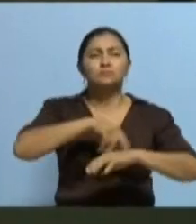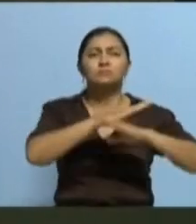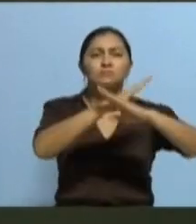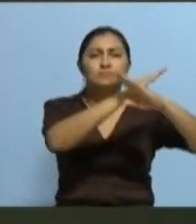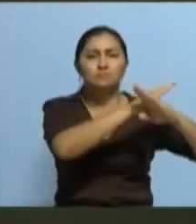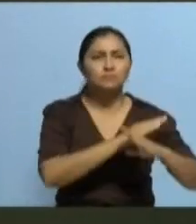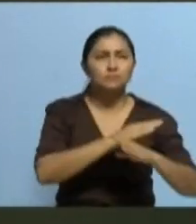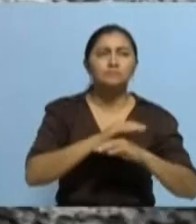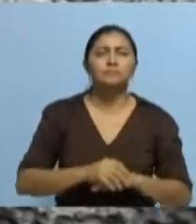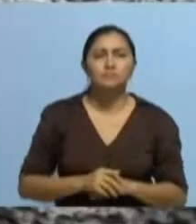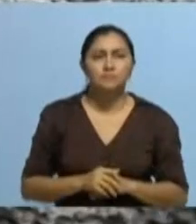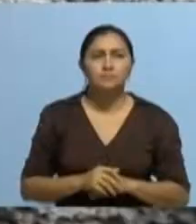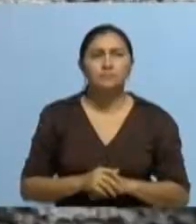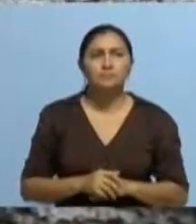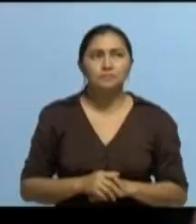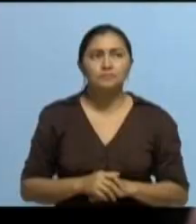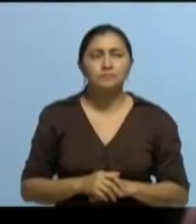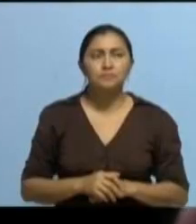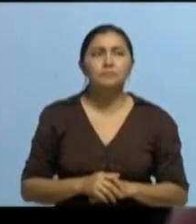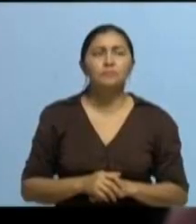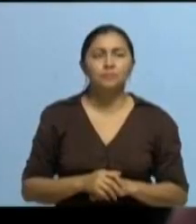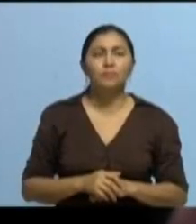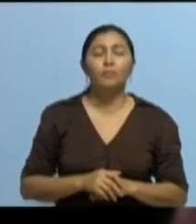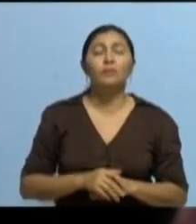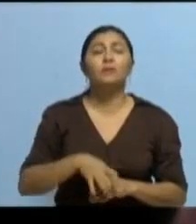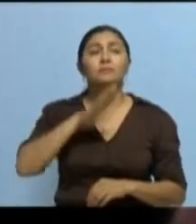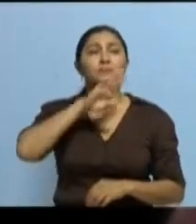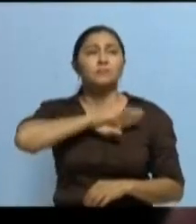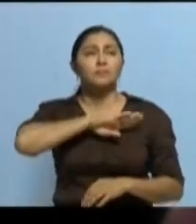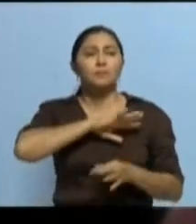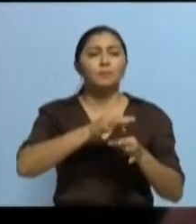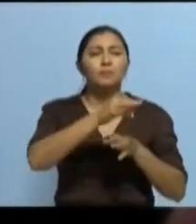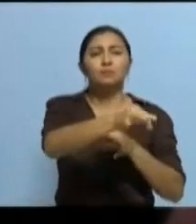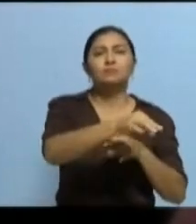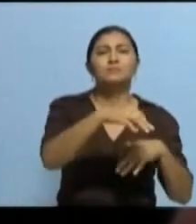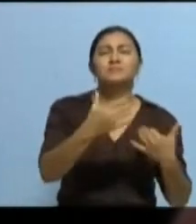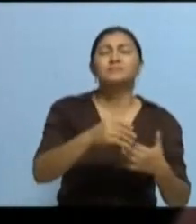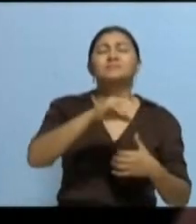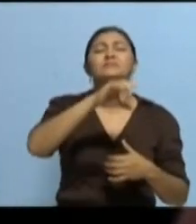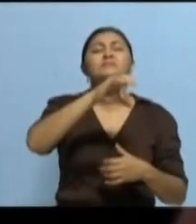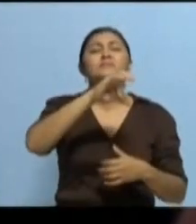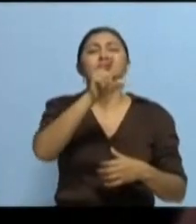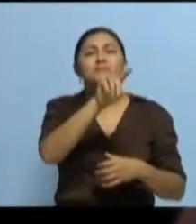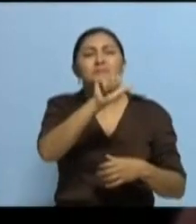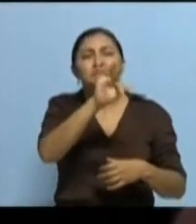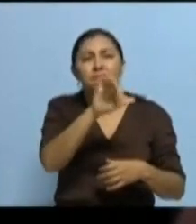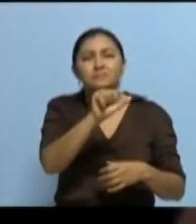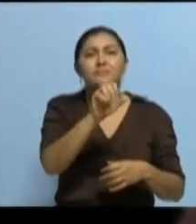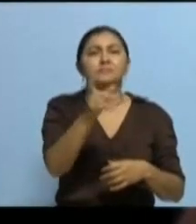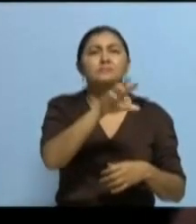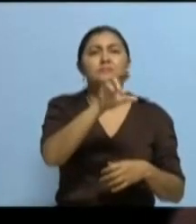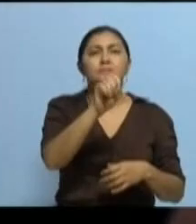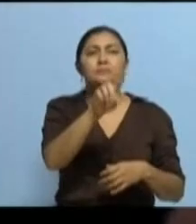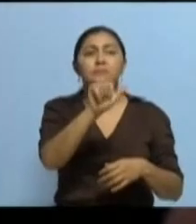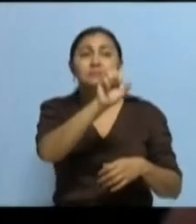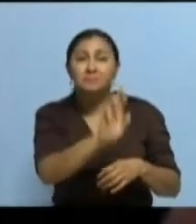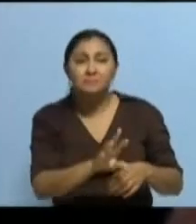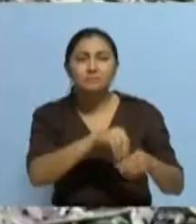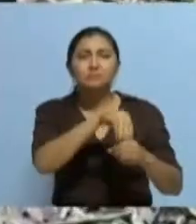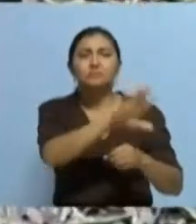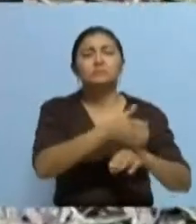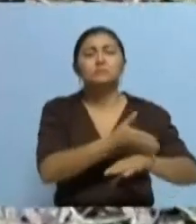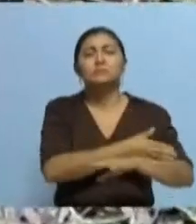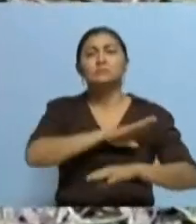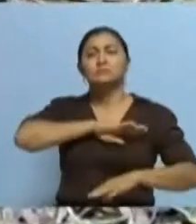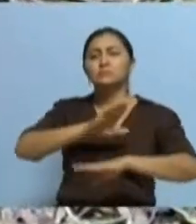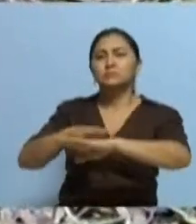país. El alcalde de Santa Rosa del Sur pidió a la ciudadanía tomar las precauciones necesarias en el día de